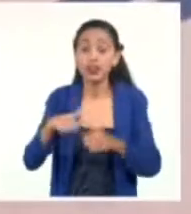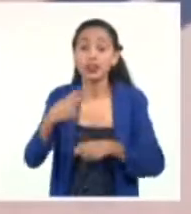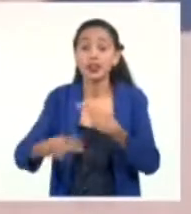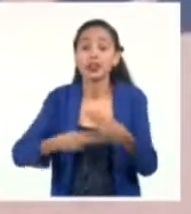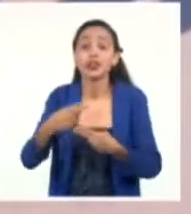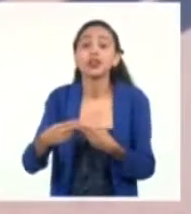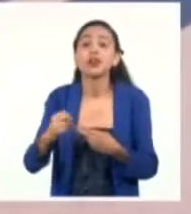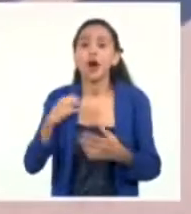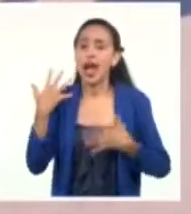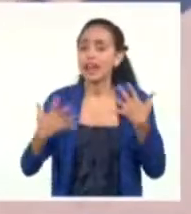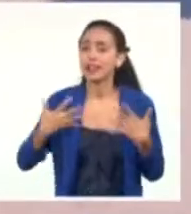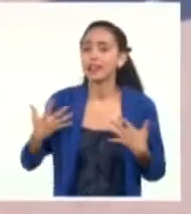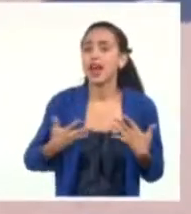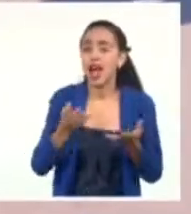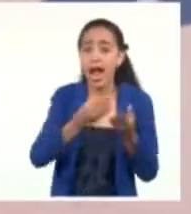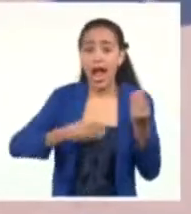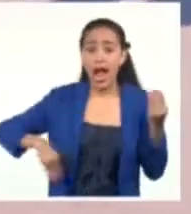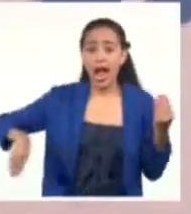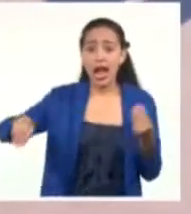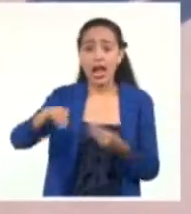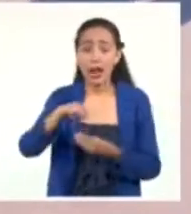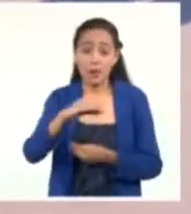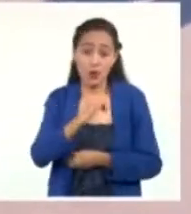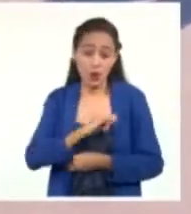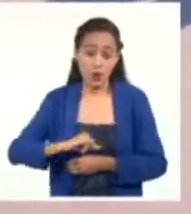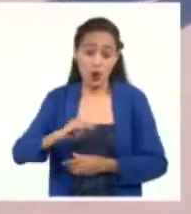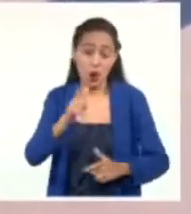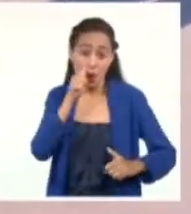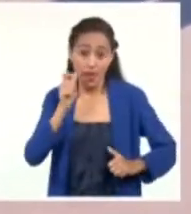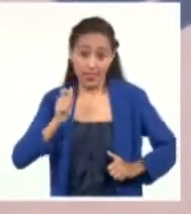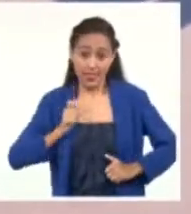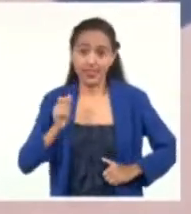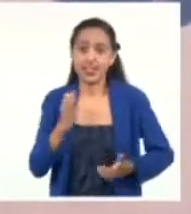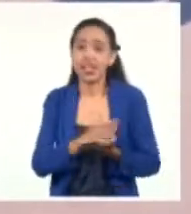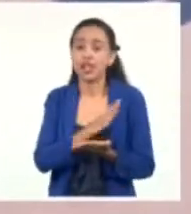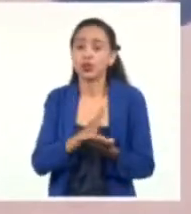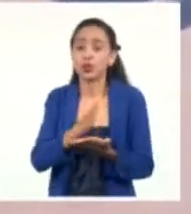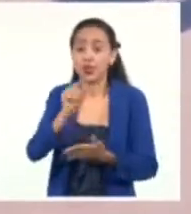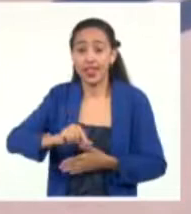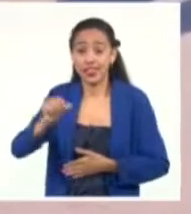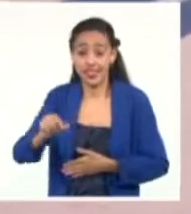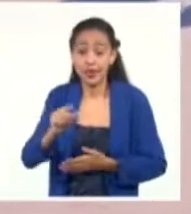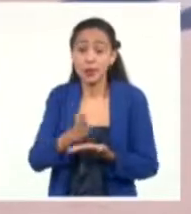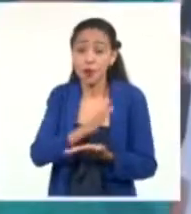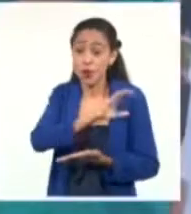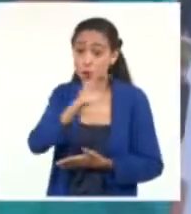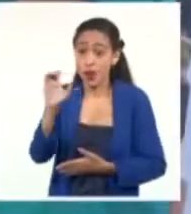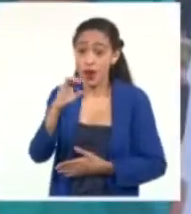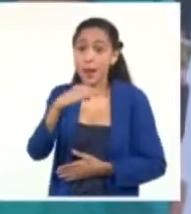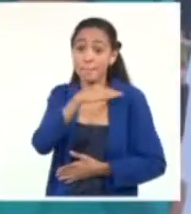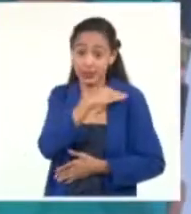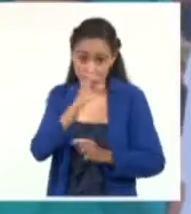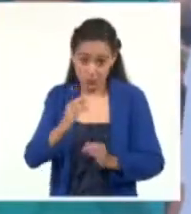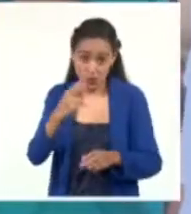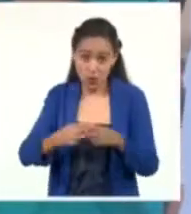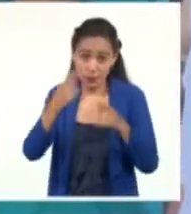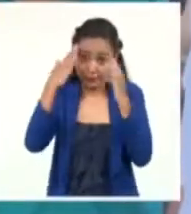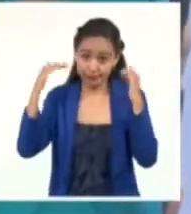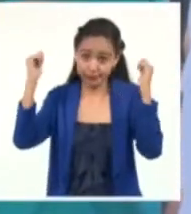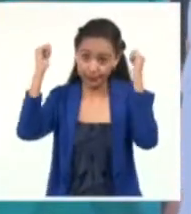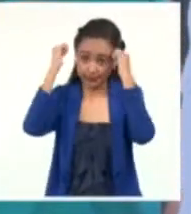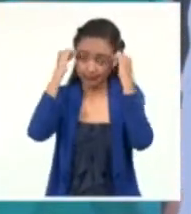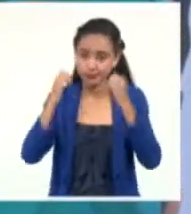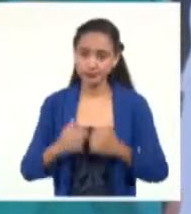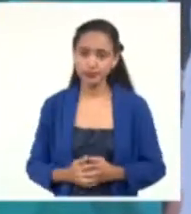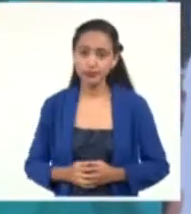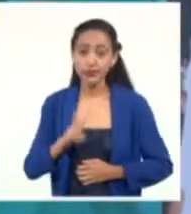tradicional ceremonia de cambio de guardia de honor de los estudiantes de la Escuela Militar que lleva su nombre en el Mausoleo de los Mártires del Frente Norte